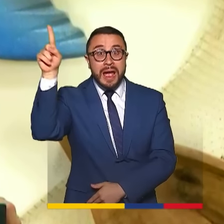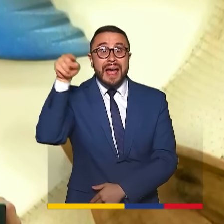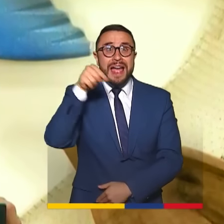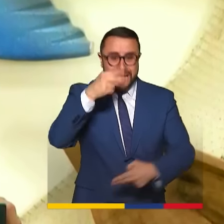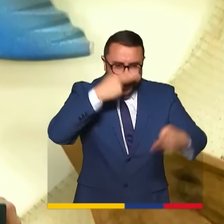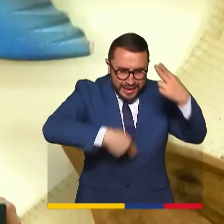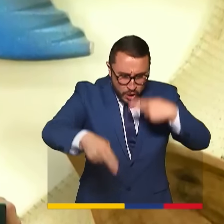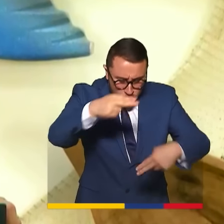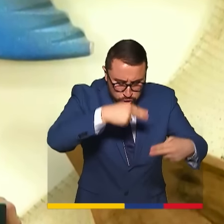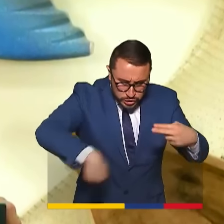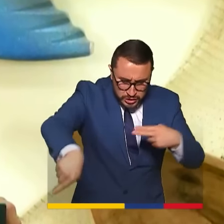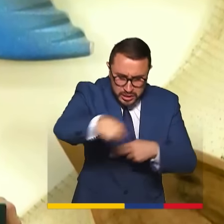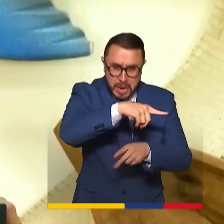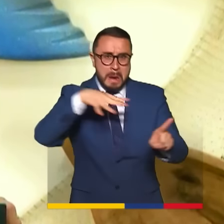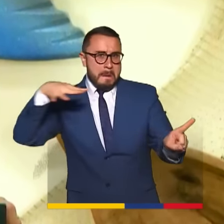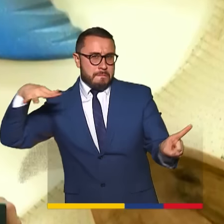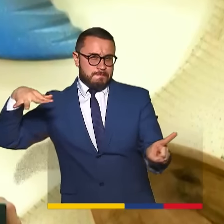ser libres